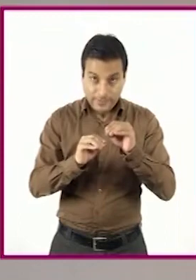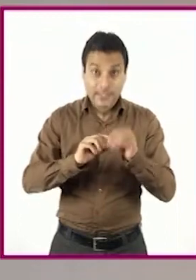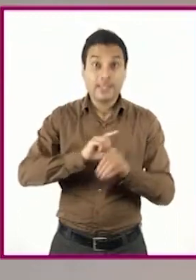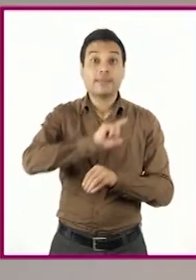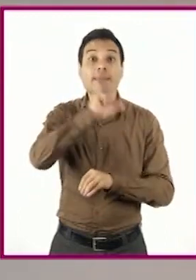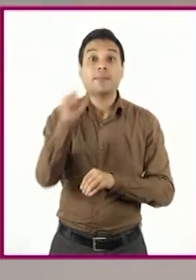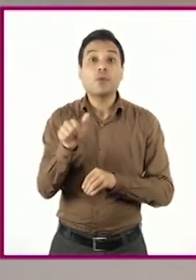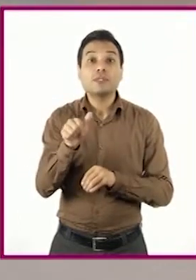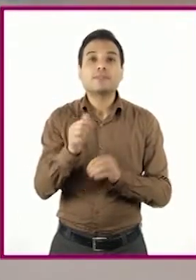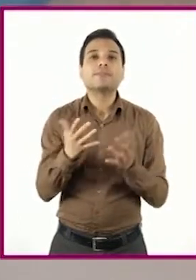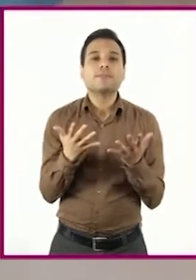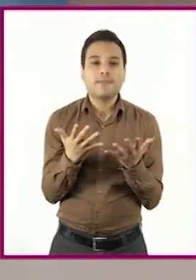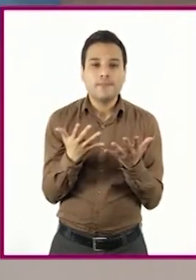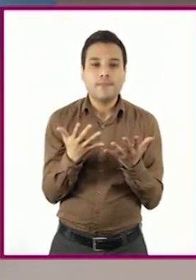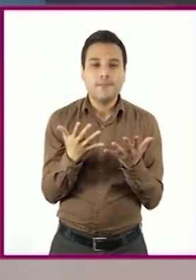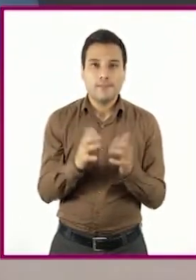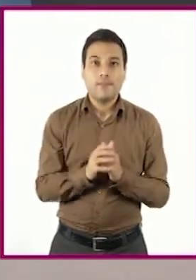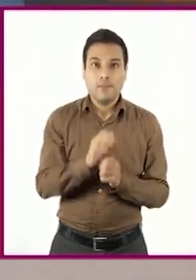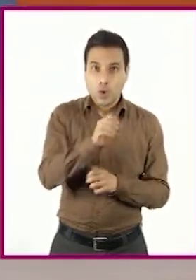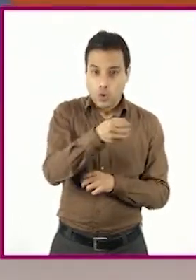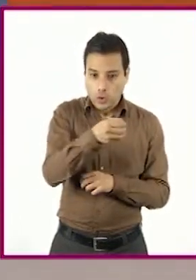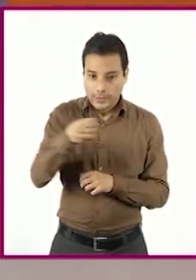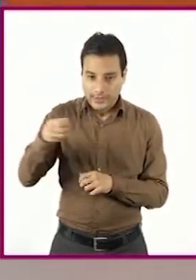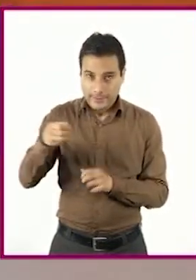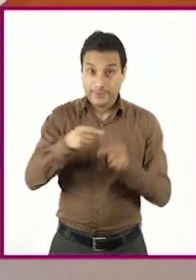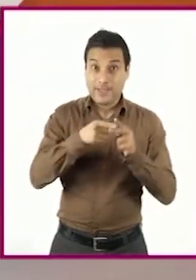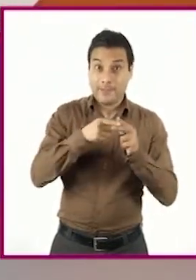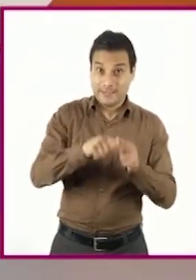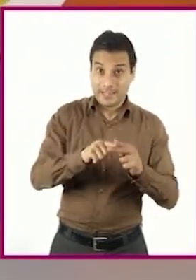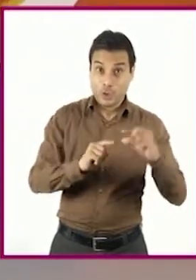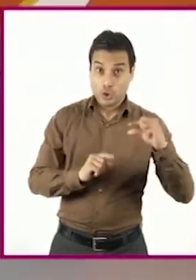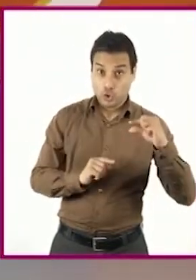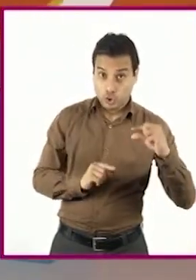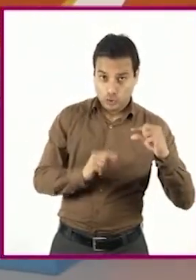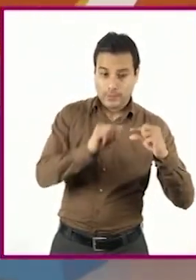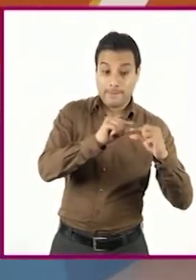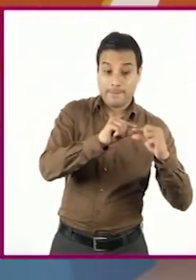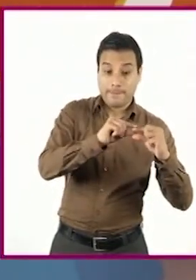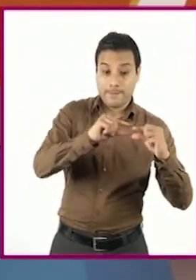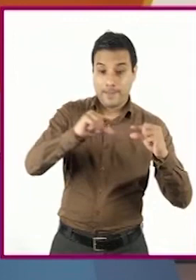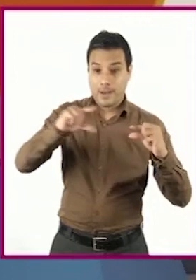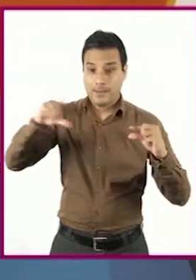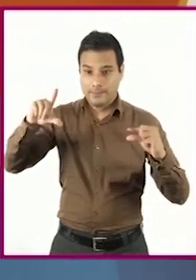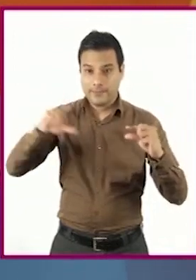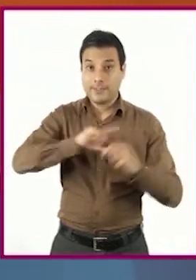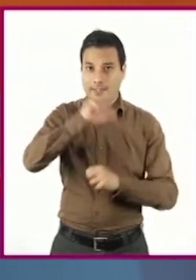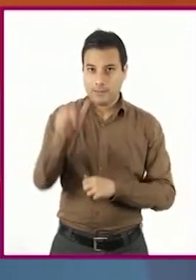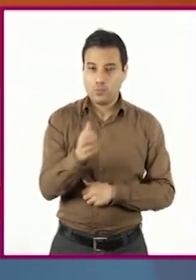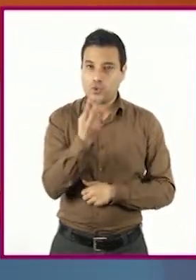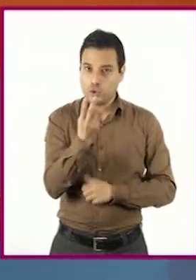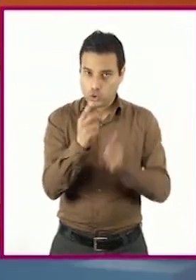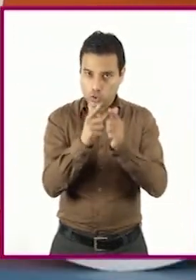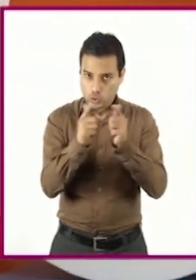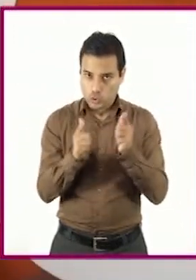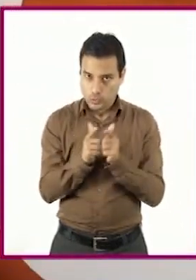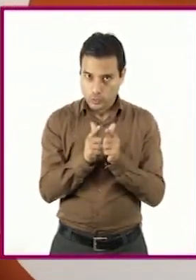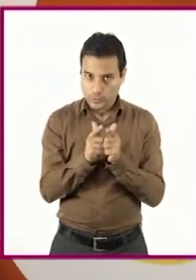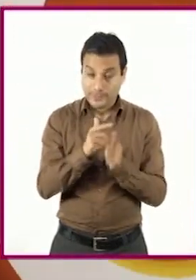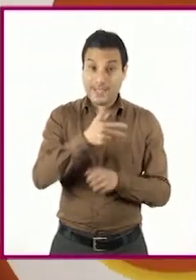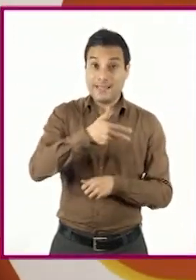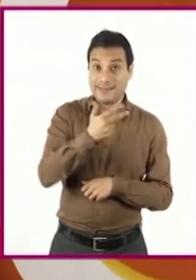Se ordenan los datos del menor al mayor. Después se agrupan en dos clases: 13 y